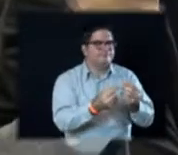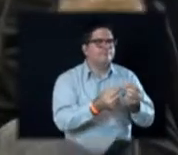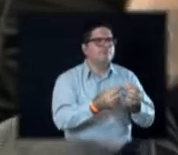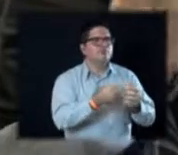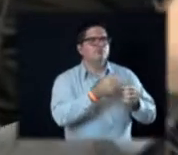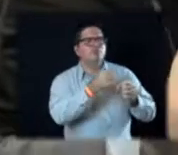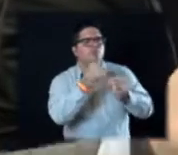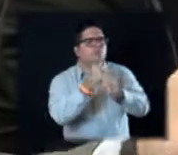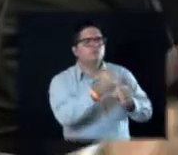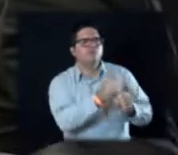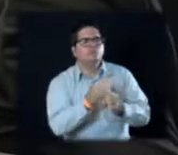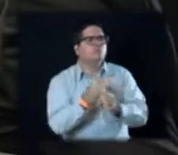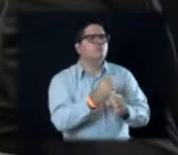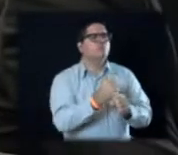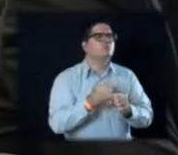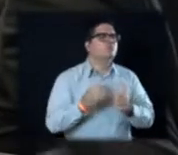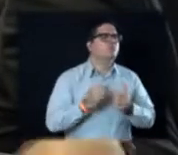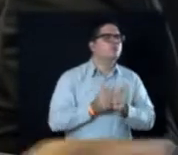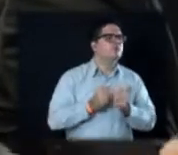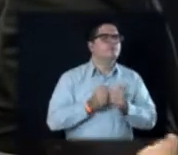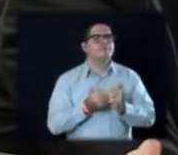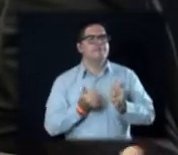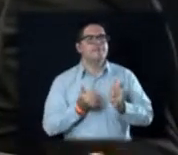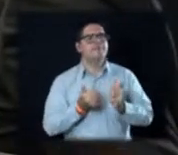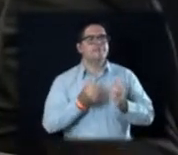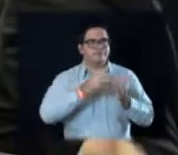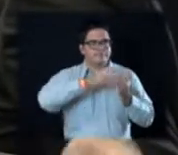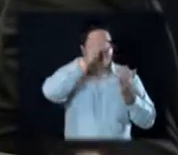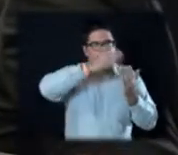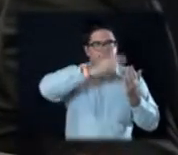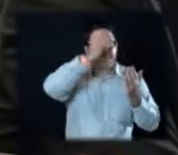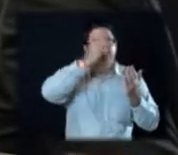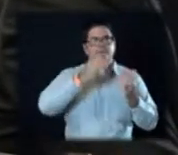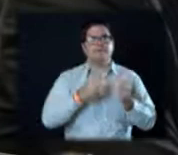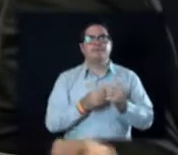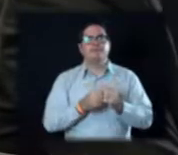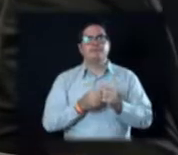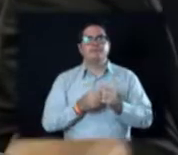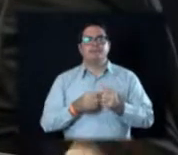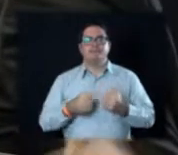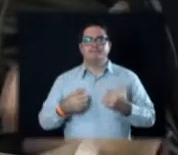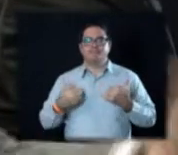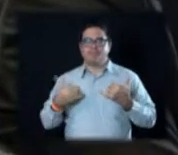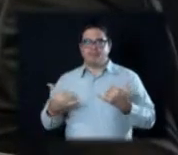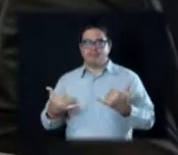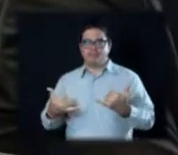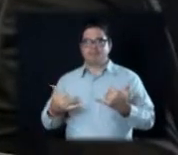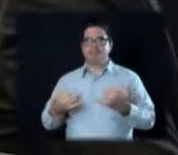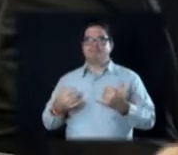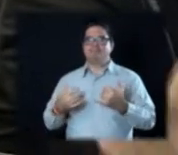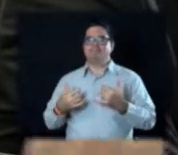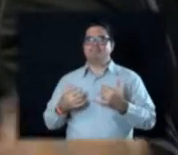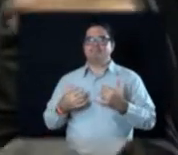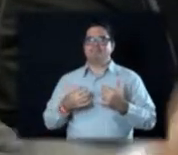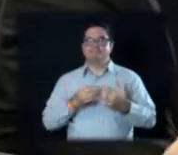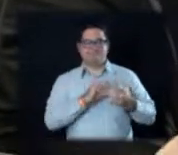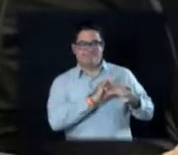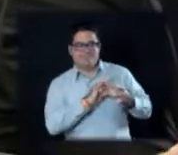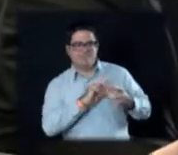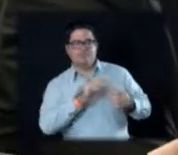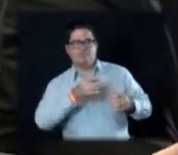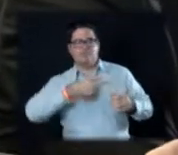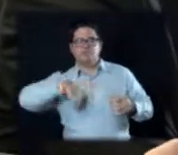gobierno fluye y cómo se puede mejorar a través del tiempo. Y estamos trabajando con los asesores para ver cómo se